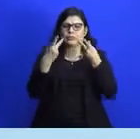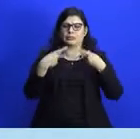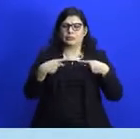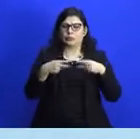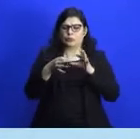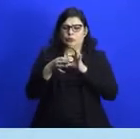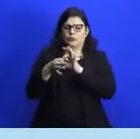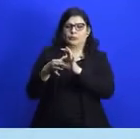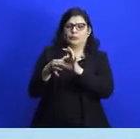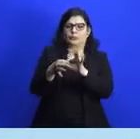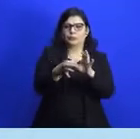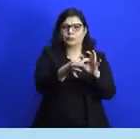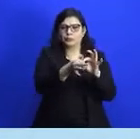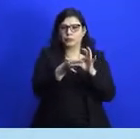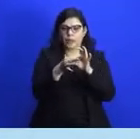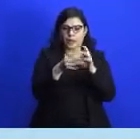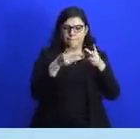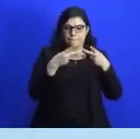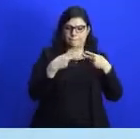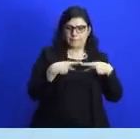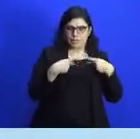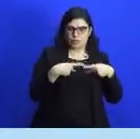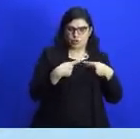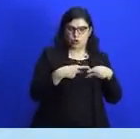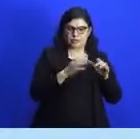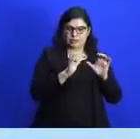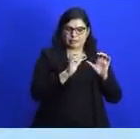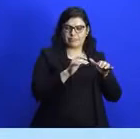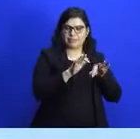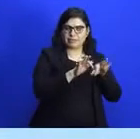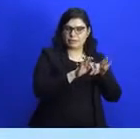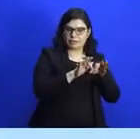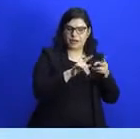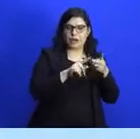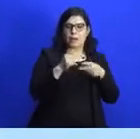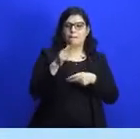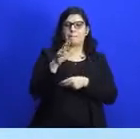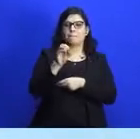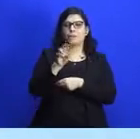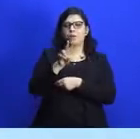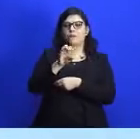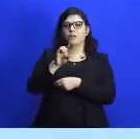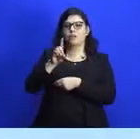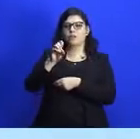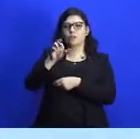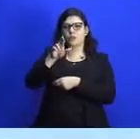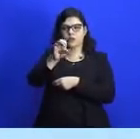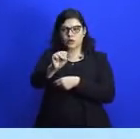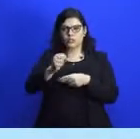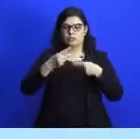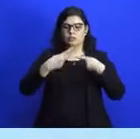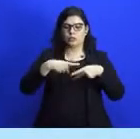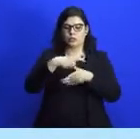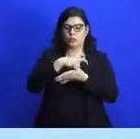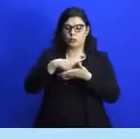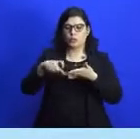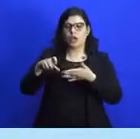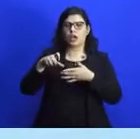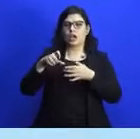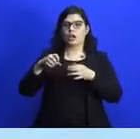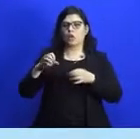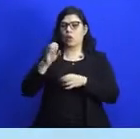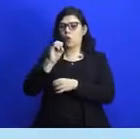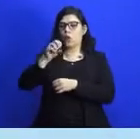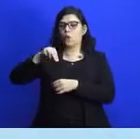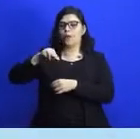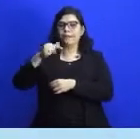de los esfuerzos entre asociados, asociadas, proveedores, clientes, ONGs, gobierno, es mucho más grande